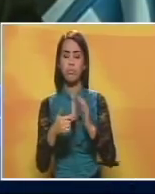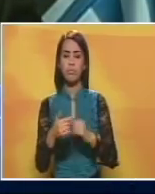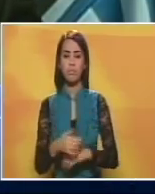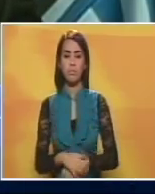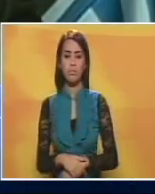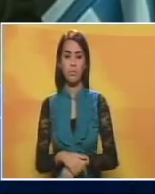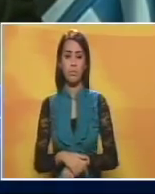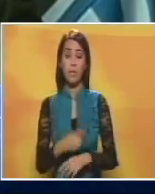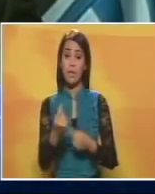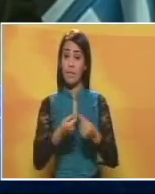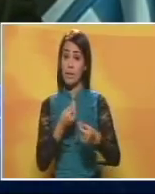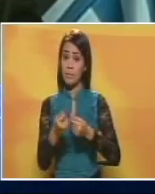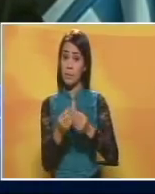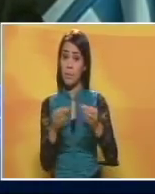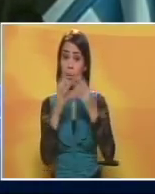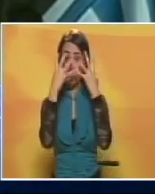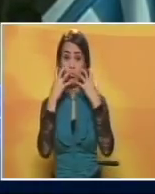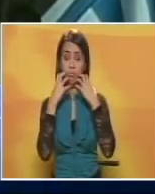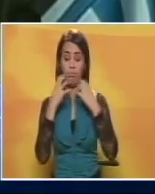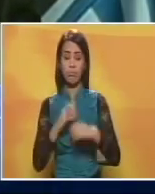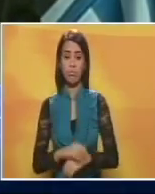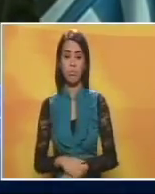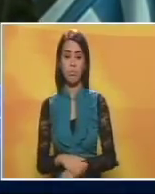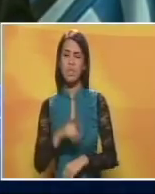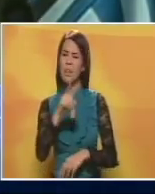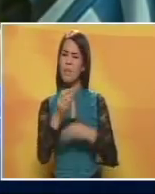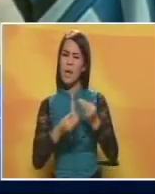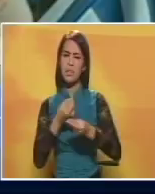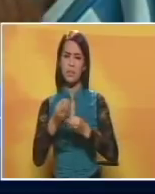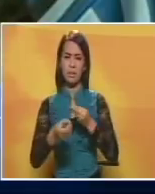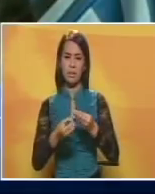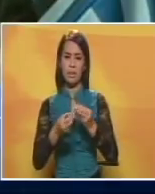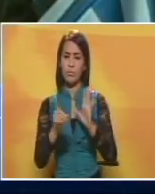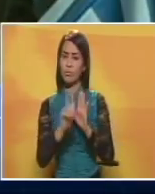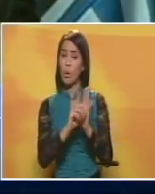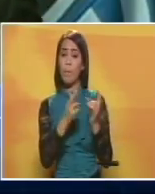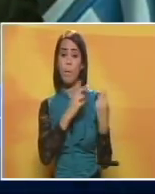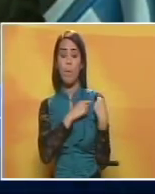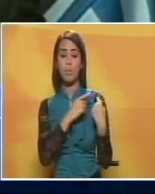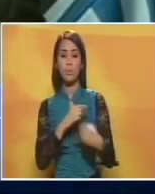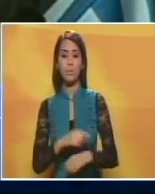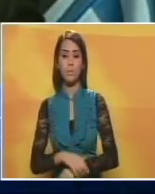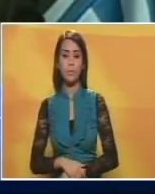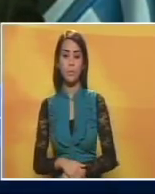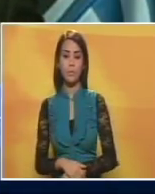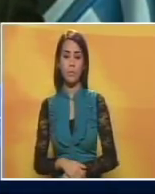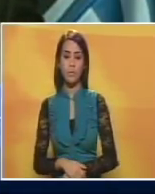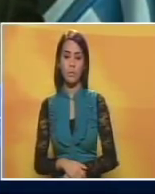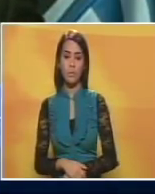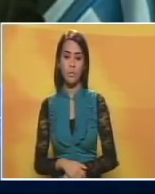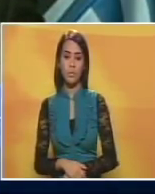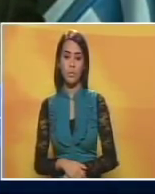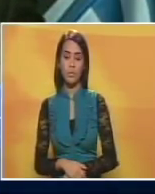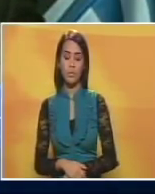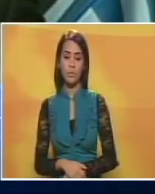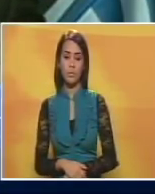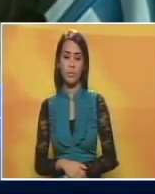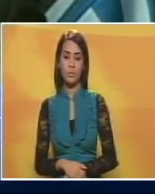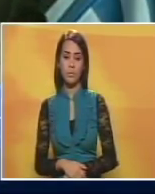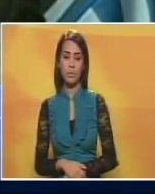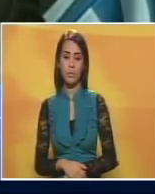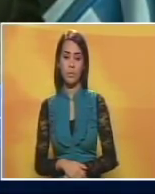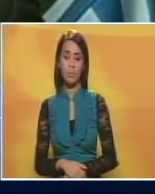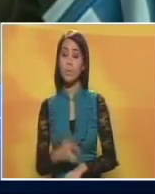y financiamiento al terrorismo, y debe actuar en este caso como garante de conformidad a lo